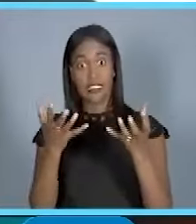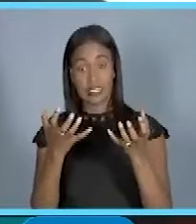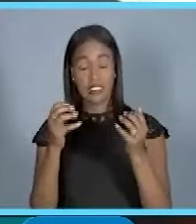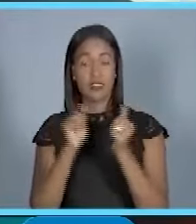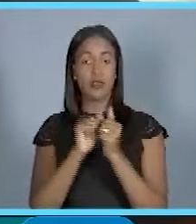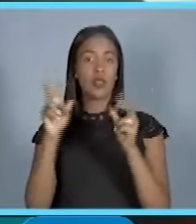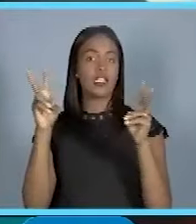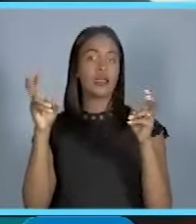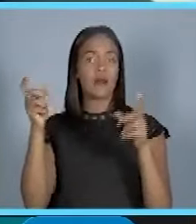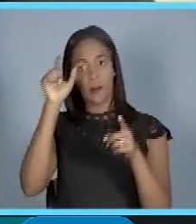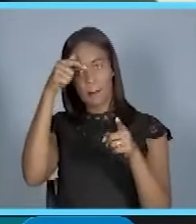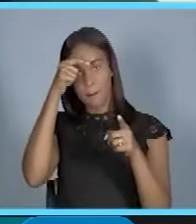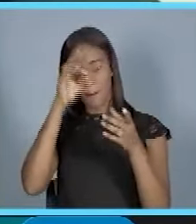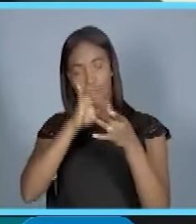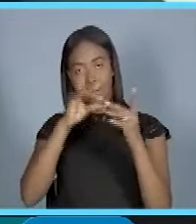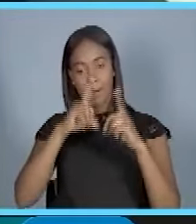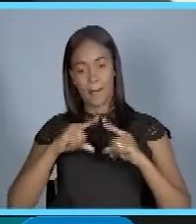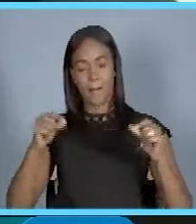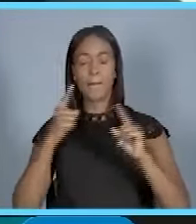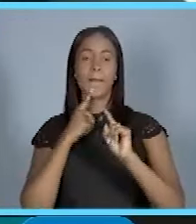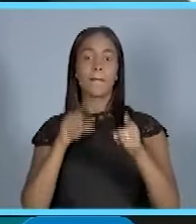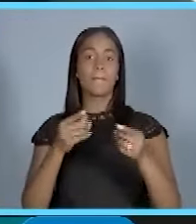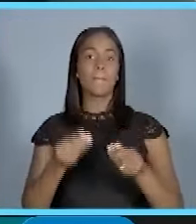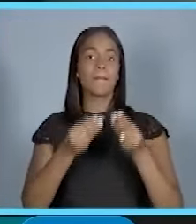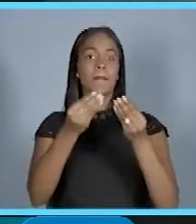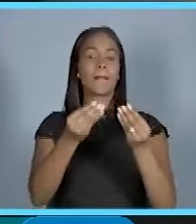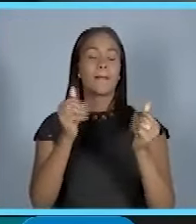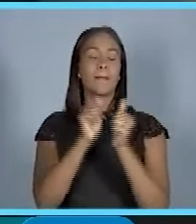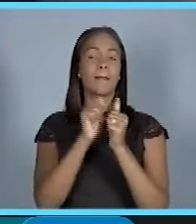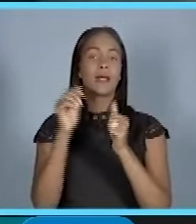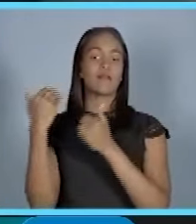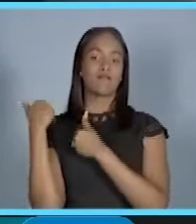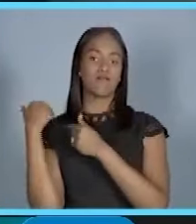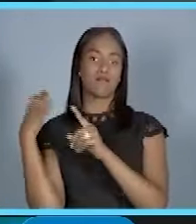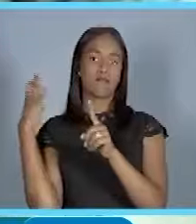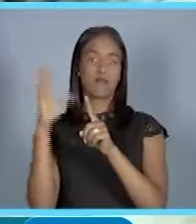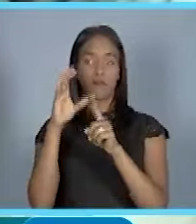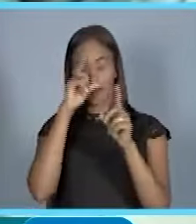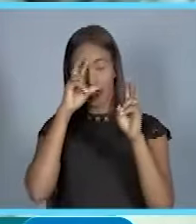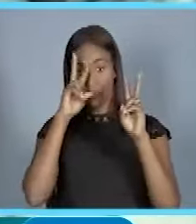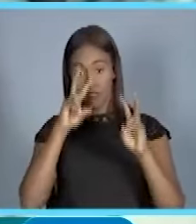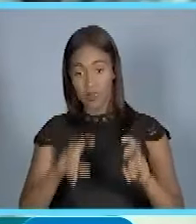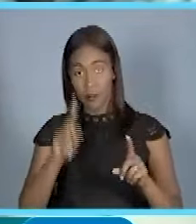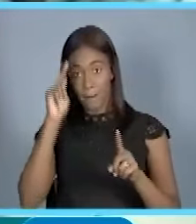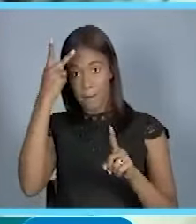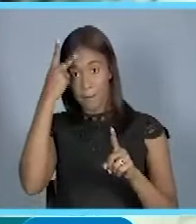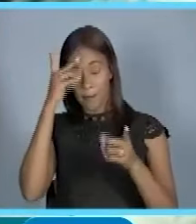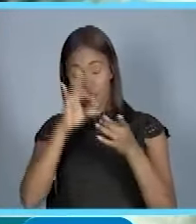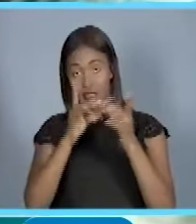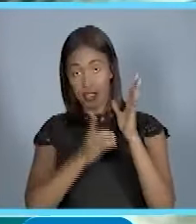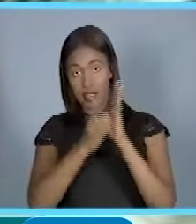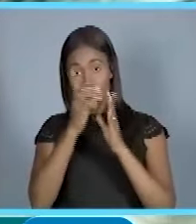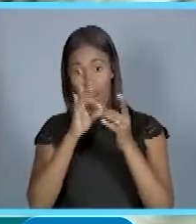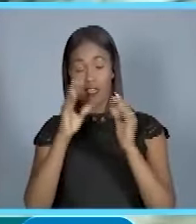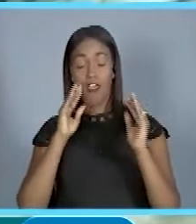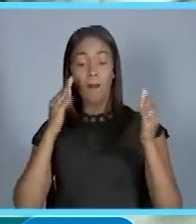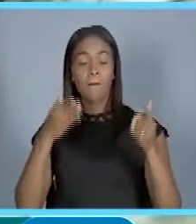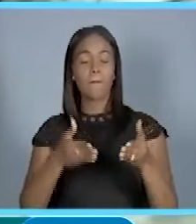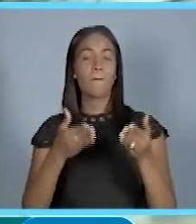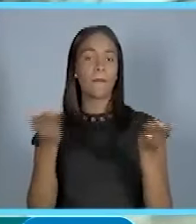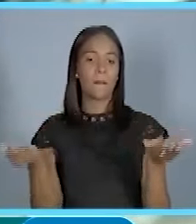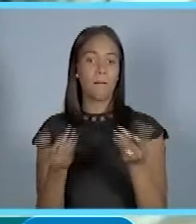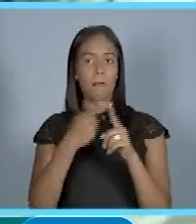en el tema, el gobierno del Japón dispuso el envío de una misión para estudiar las políticas de desarrollo del enfoque CHEP